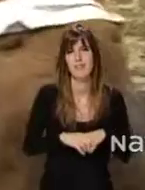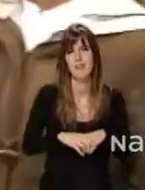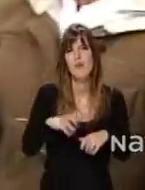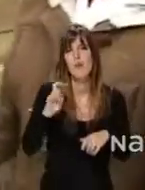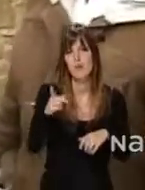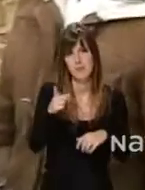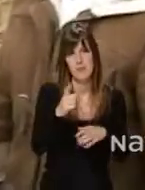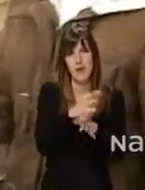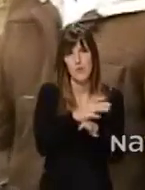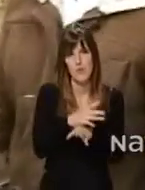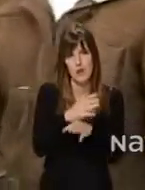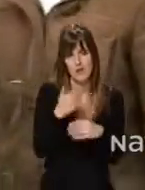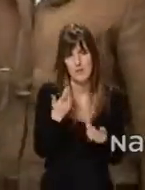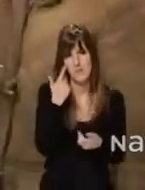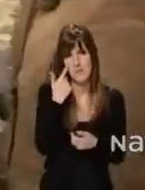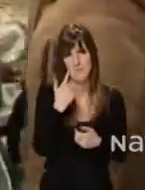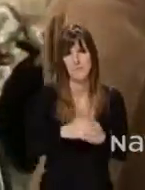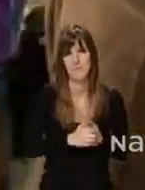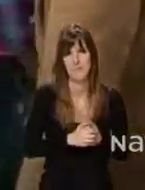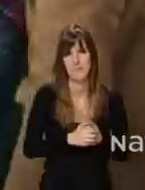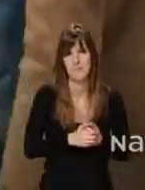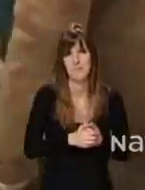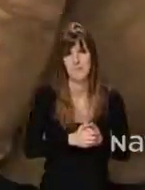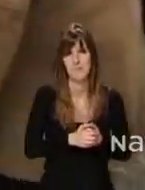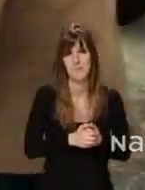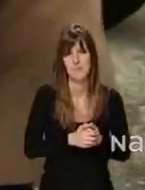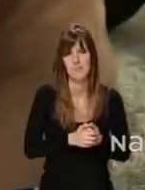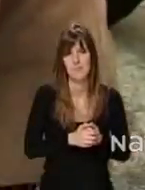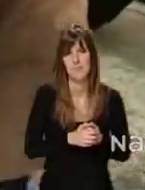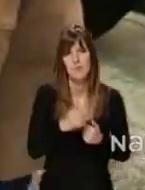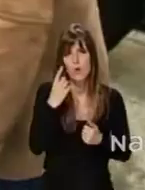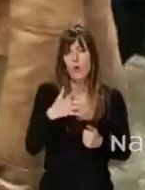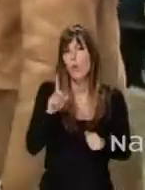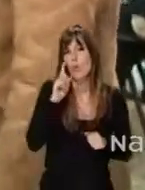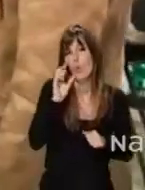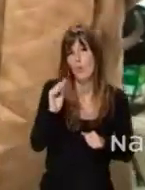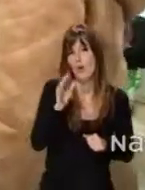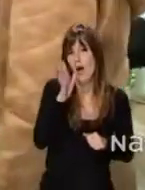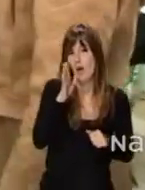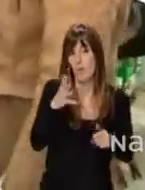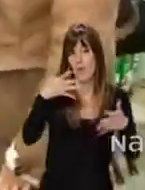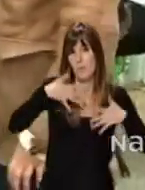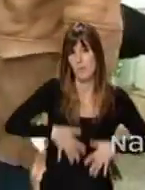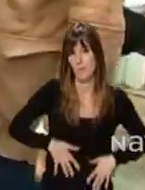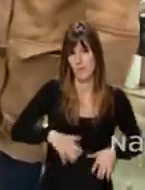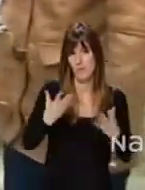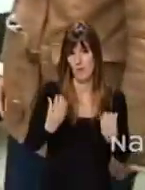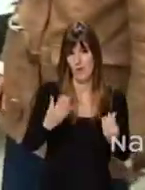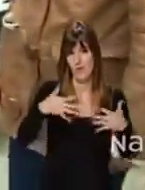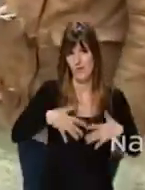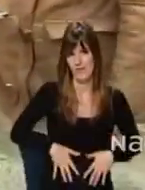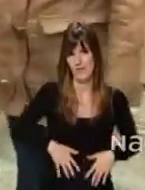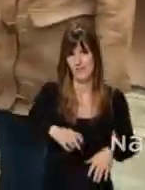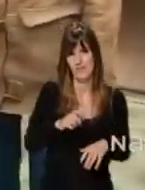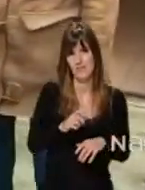¿me enseñas? Se puede demostrar, sí, sí. Sí, venga. Pero incluso te puedo mojar, ¿eh? No, a mí no me mojes,